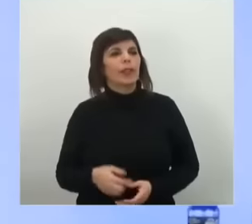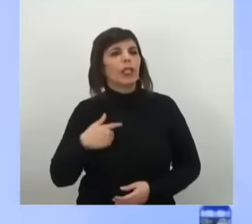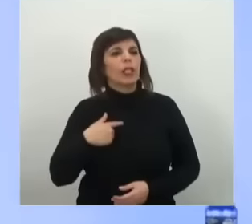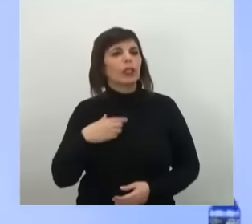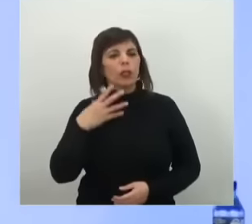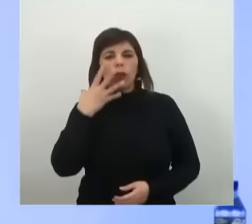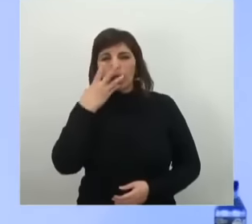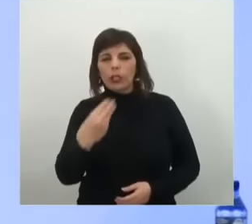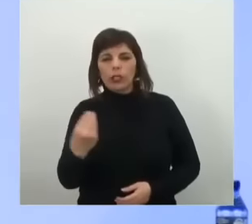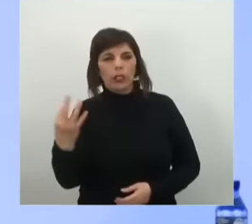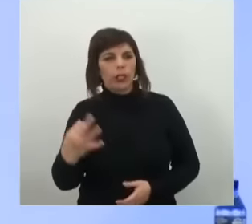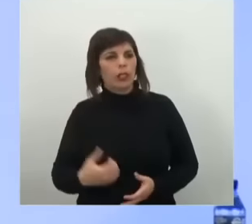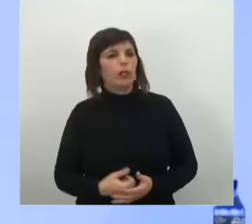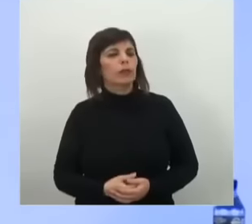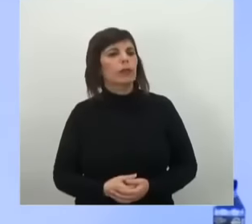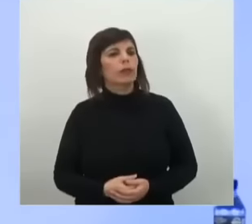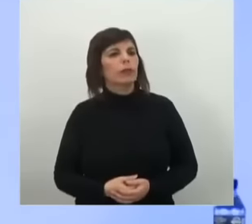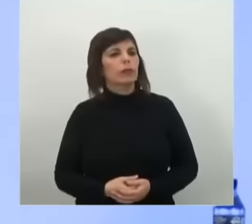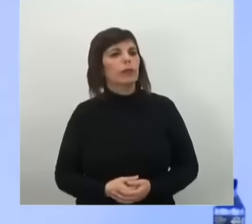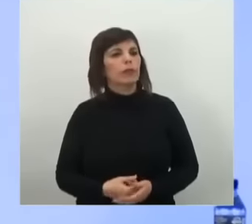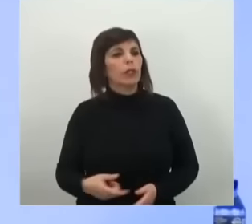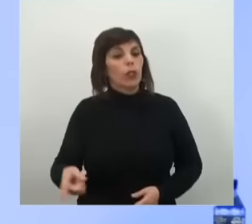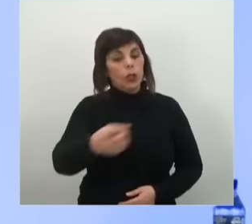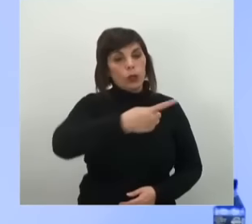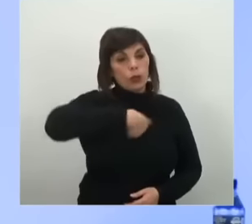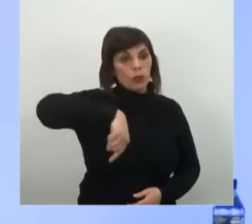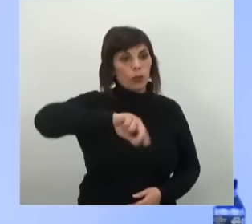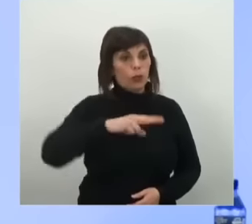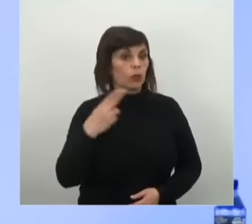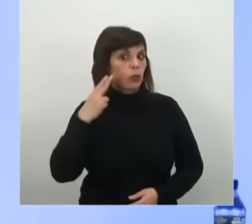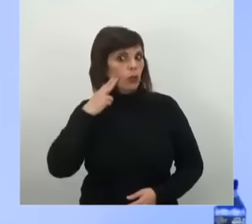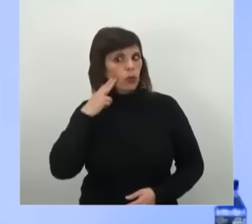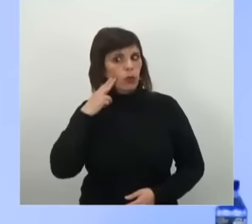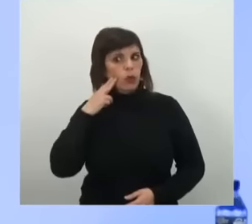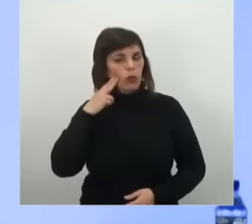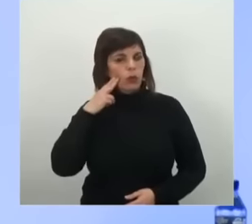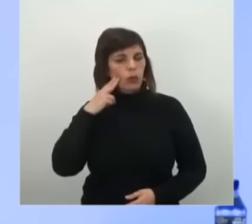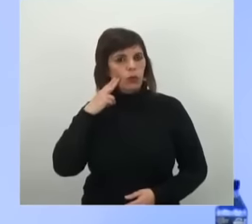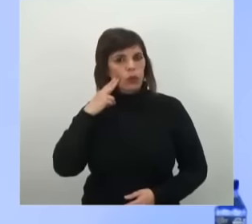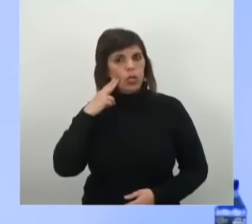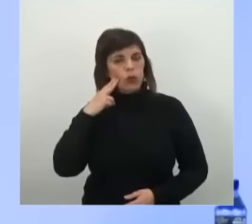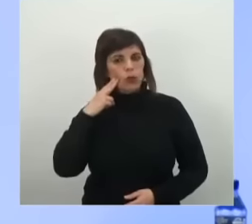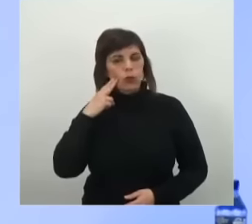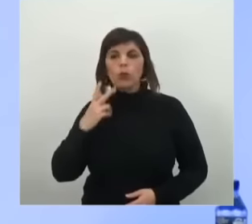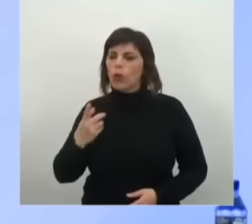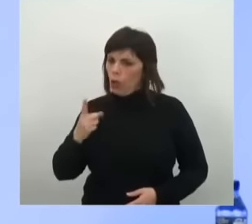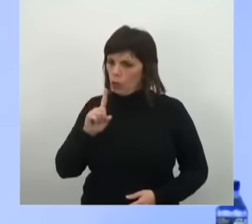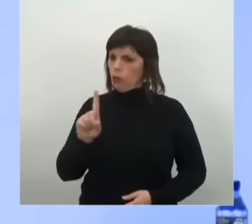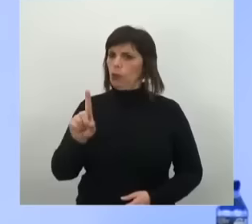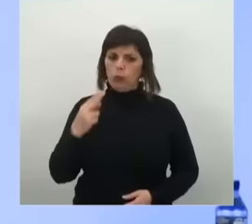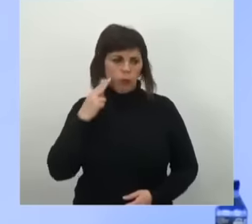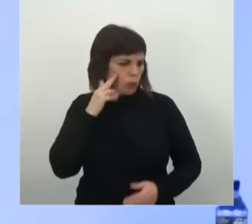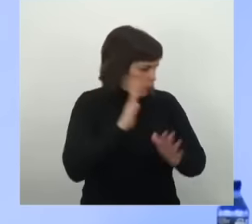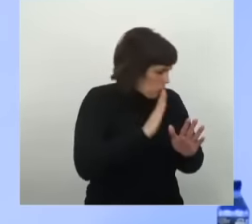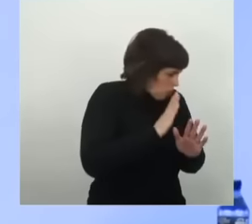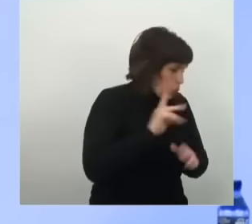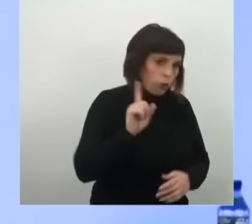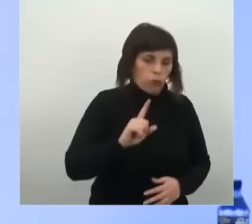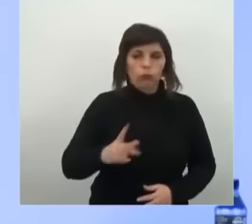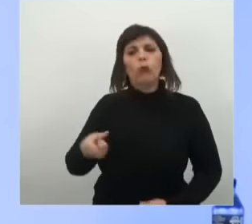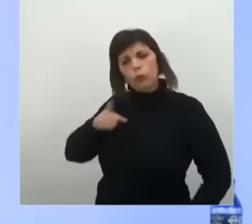algo que cuando nosotros enfrentamos y confrontamos los miedos es recién ahí cuando tú tocas al fondo